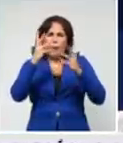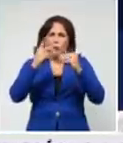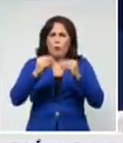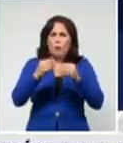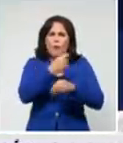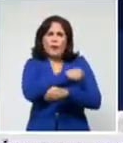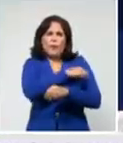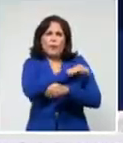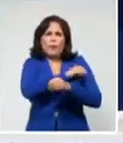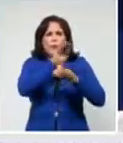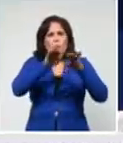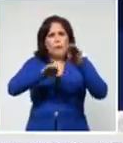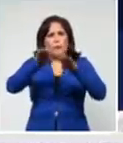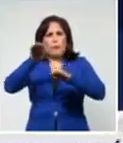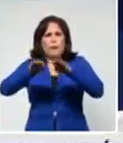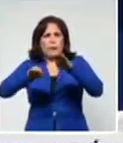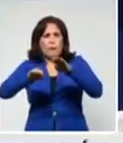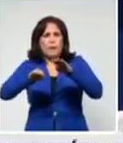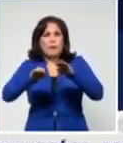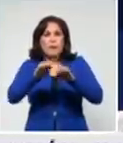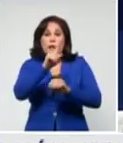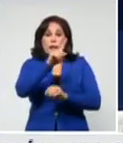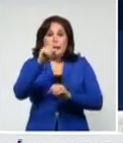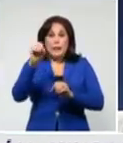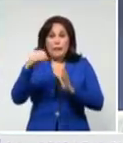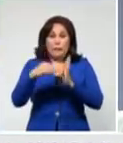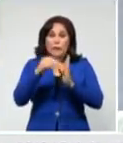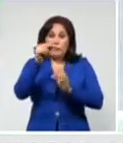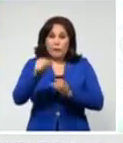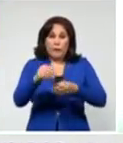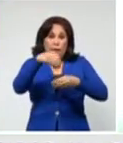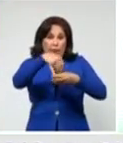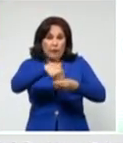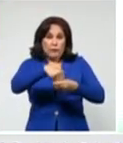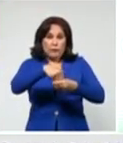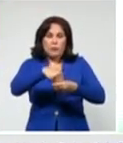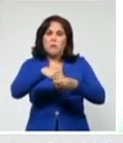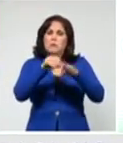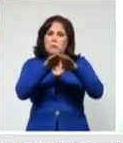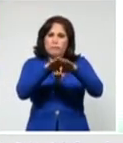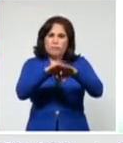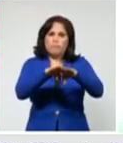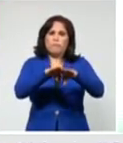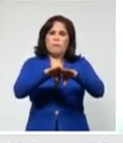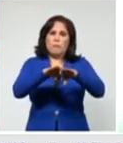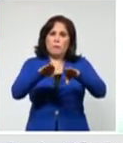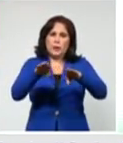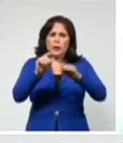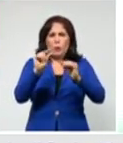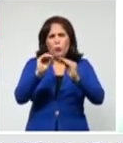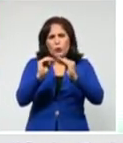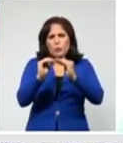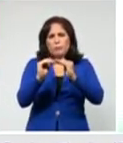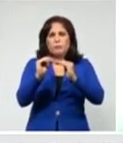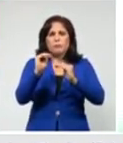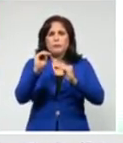confirmados por 100.000 habitantes pues se mantenga, aunque con una cifra